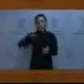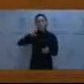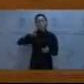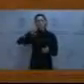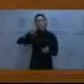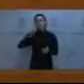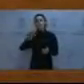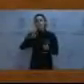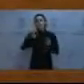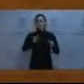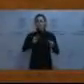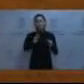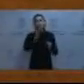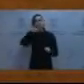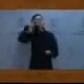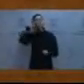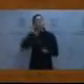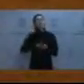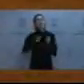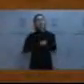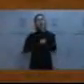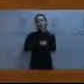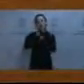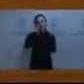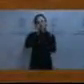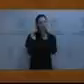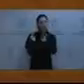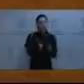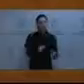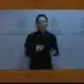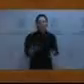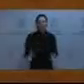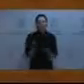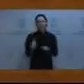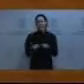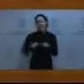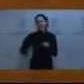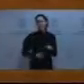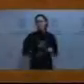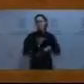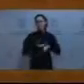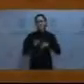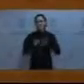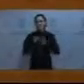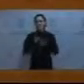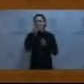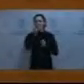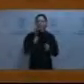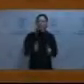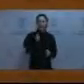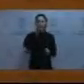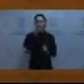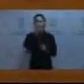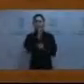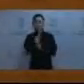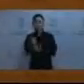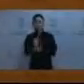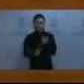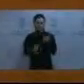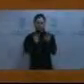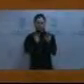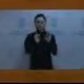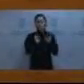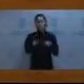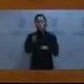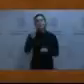turismo arqueológico. Y explicaban los elementos que tiene que tener para funcionar, para triunfar, explicando muchos ejemplos concretos el